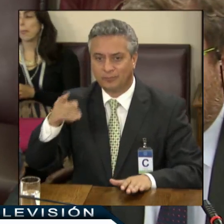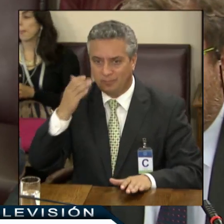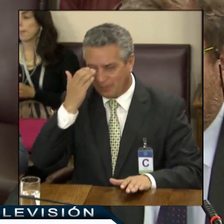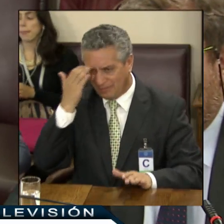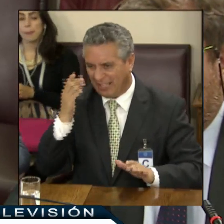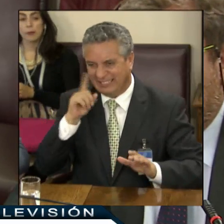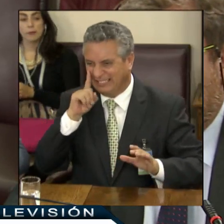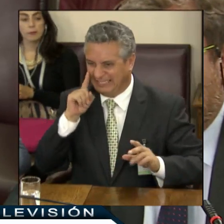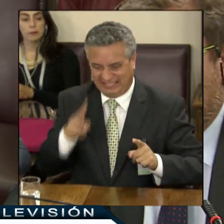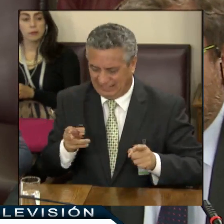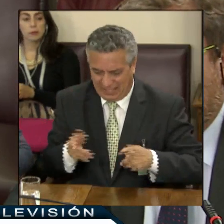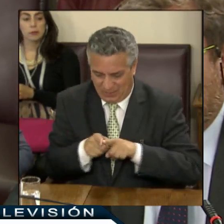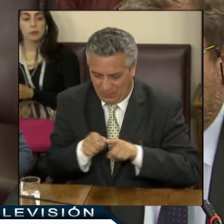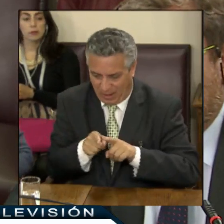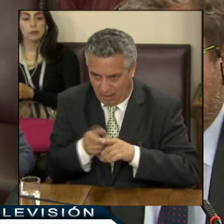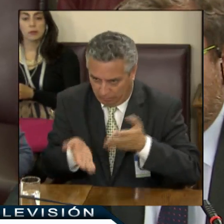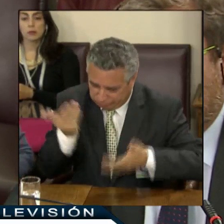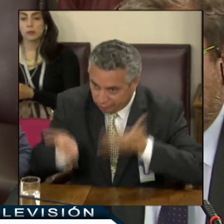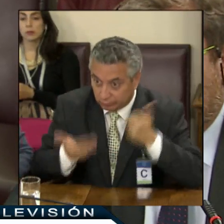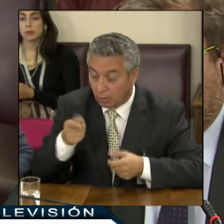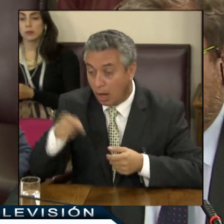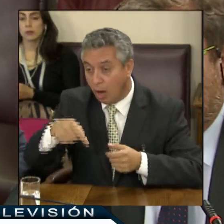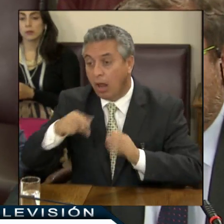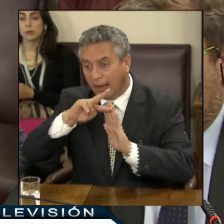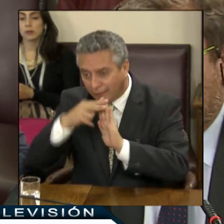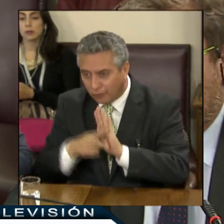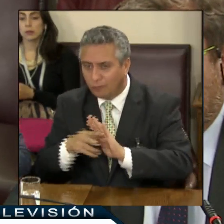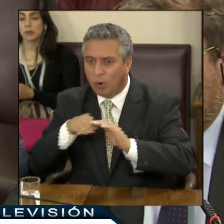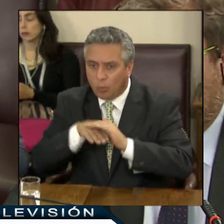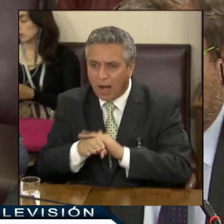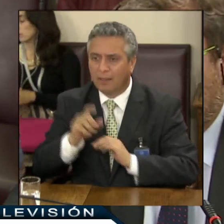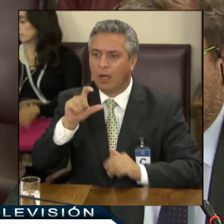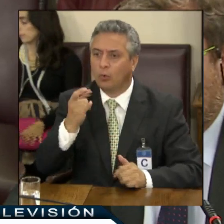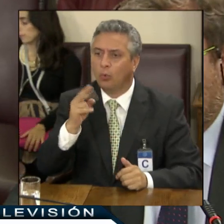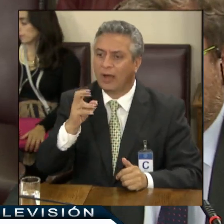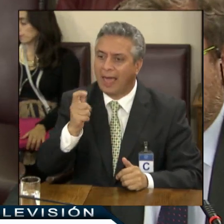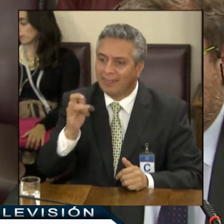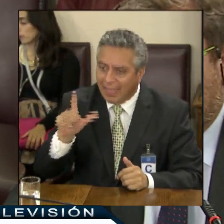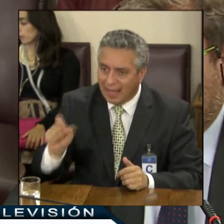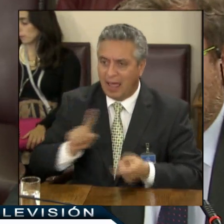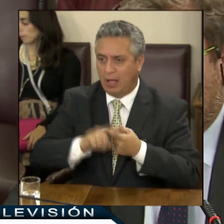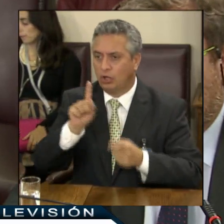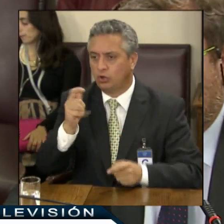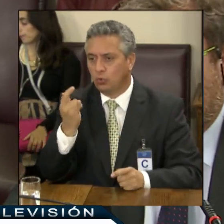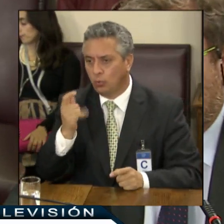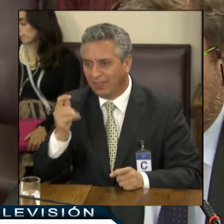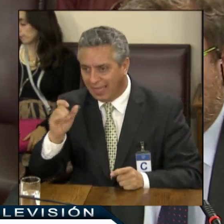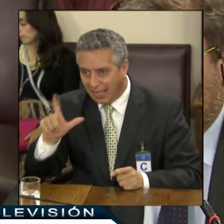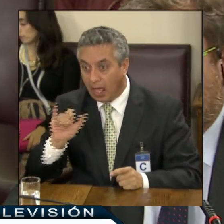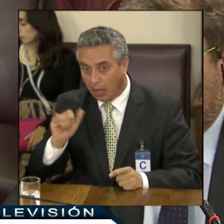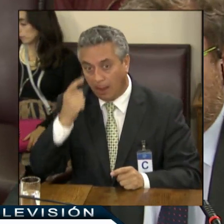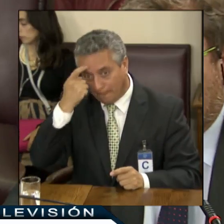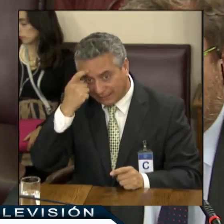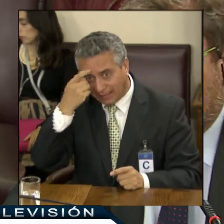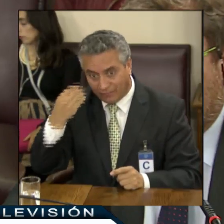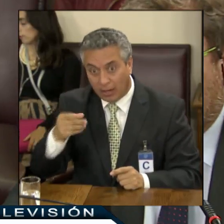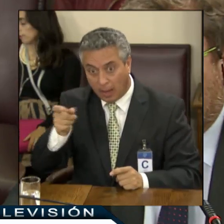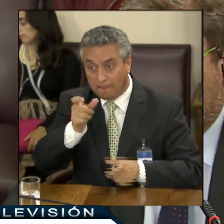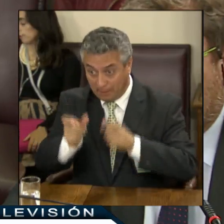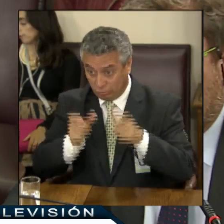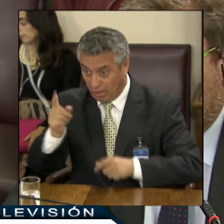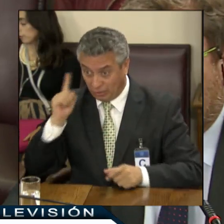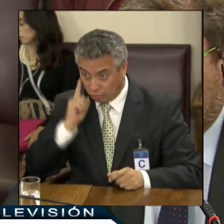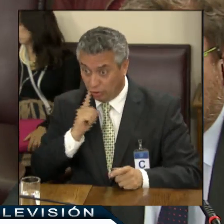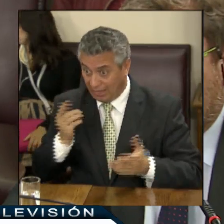entrar a picar lo otro sería ya reformar las instituciones de las guardas la curatela la tutela que y pensar bien en realidad las personas sordas